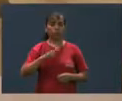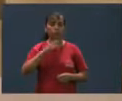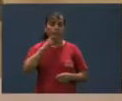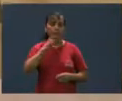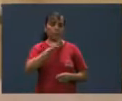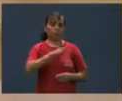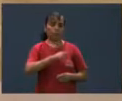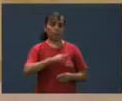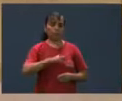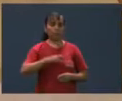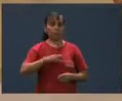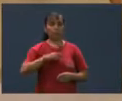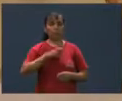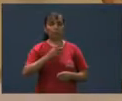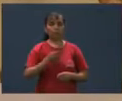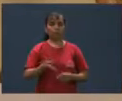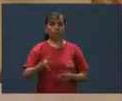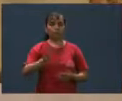Señor, ten